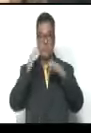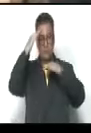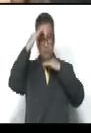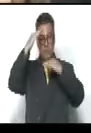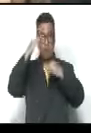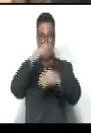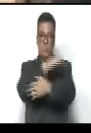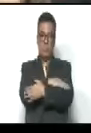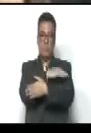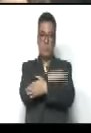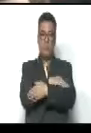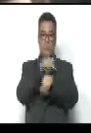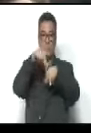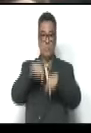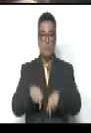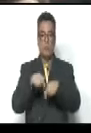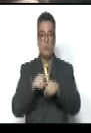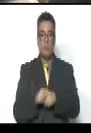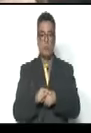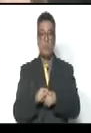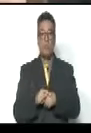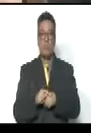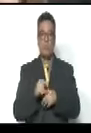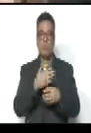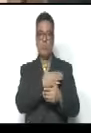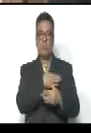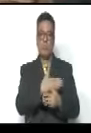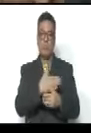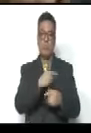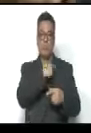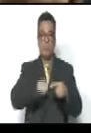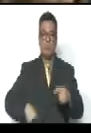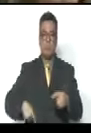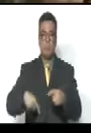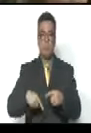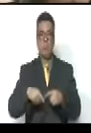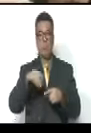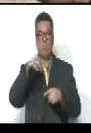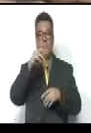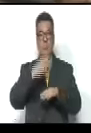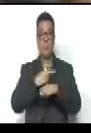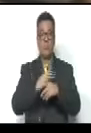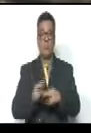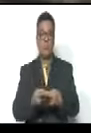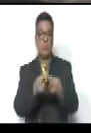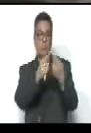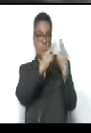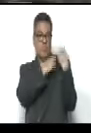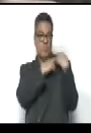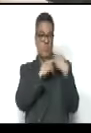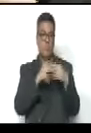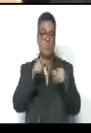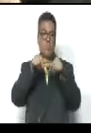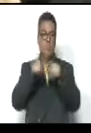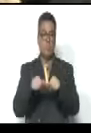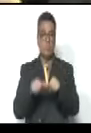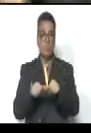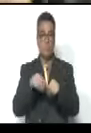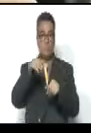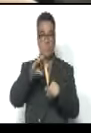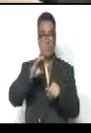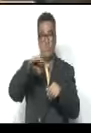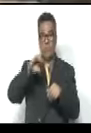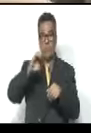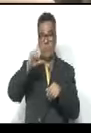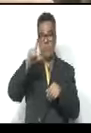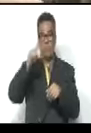y felicitar ahora que la querida presidenta de Honduras asume la presidencia pro tempore de la CELAC,